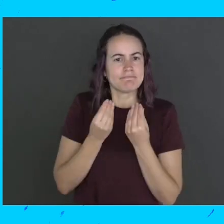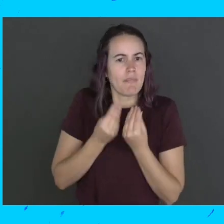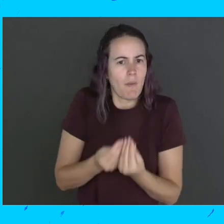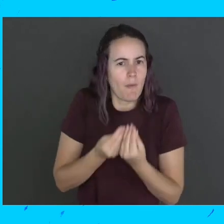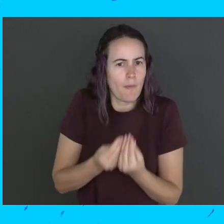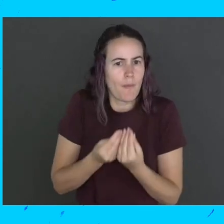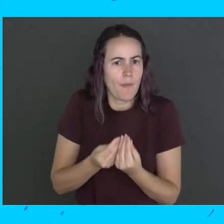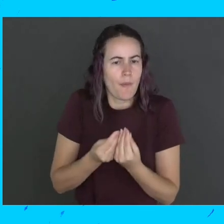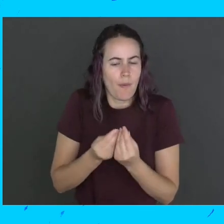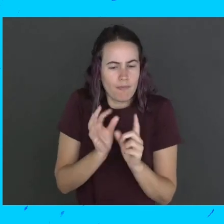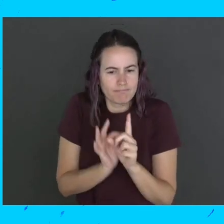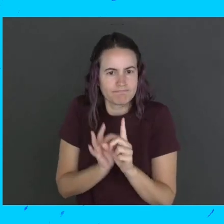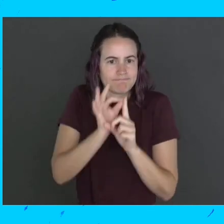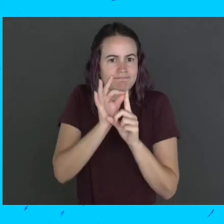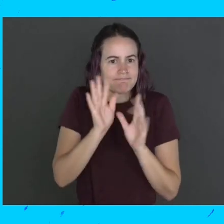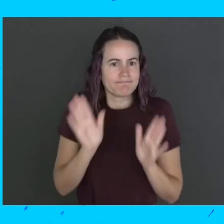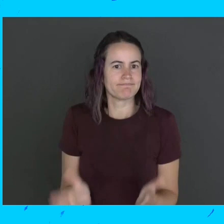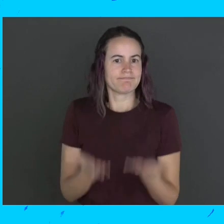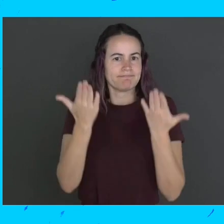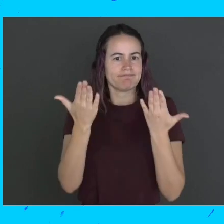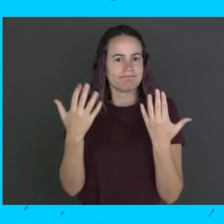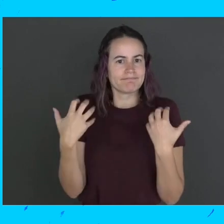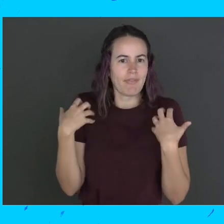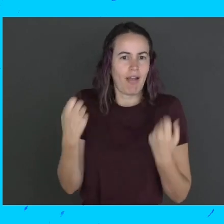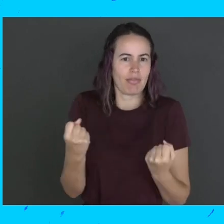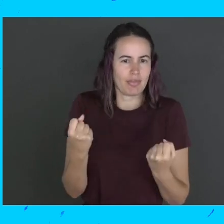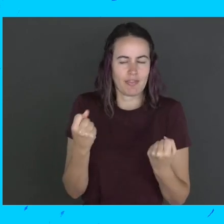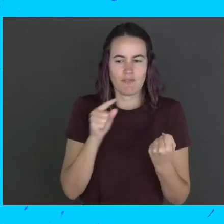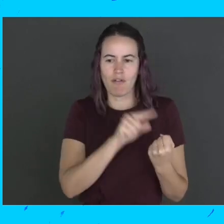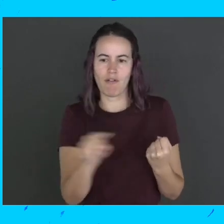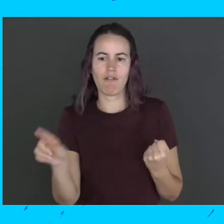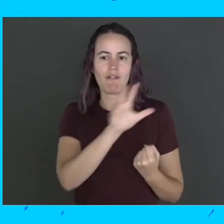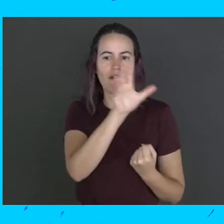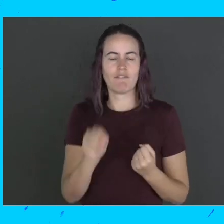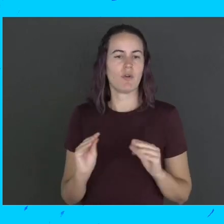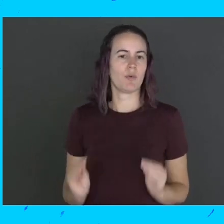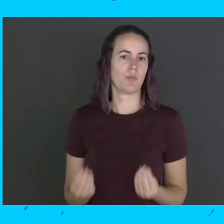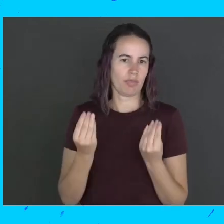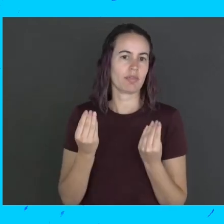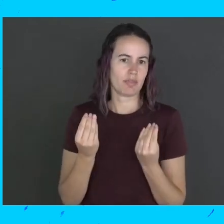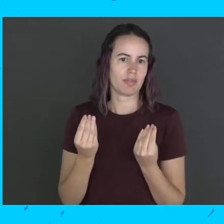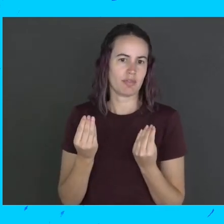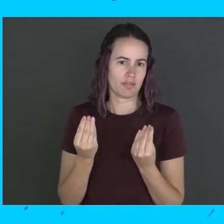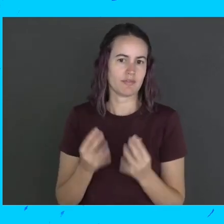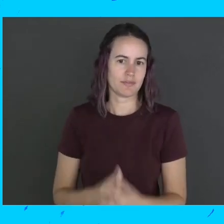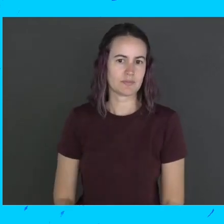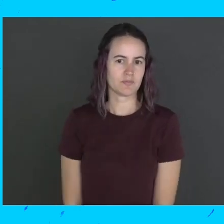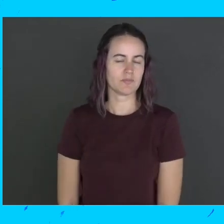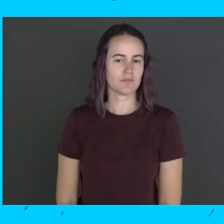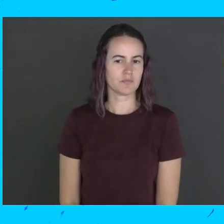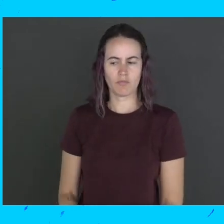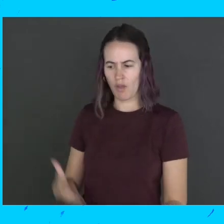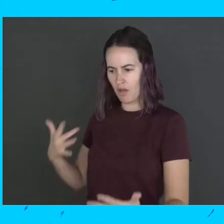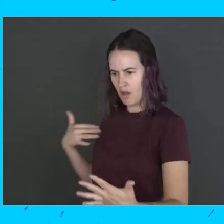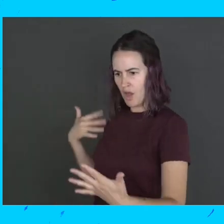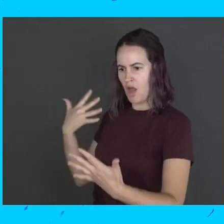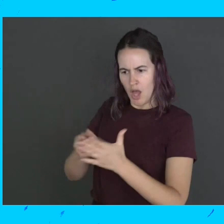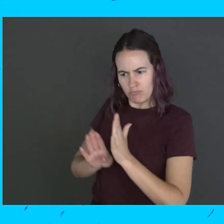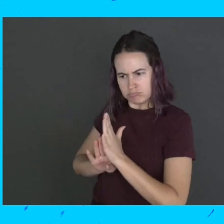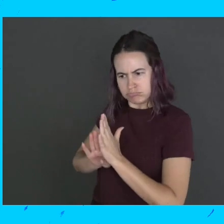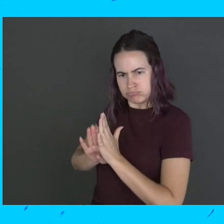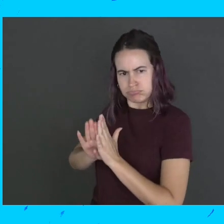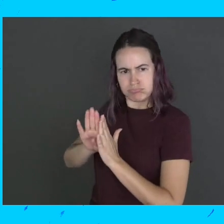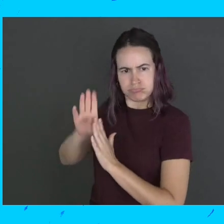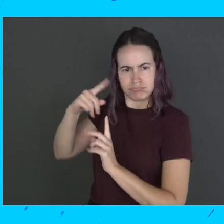por favor, adopten esa estrategia durante esta educación para traer la concienciación